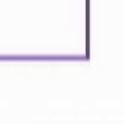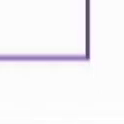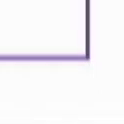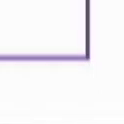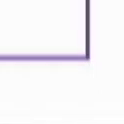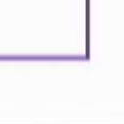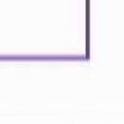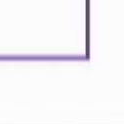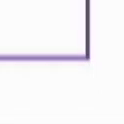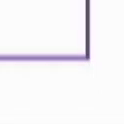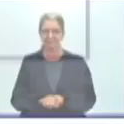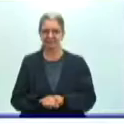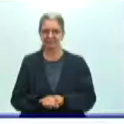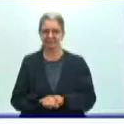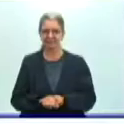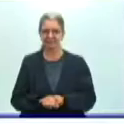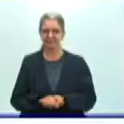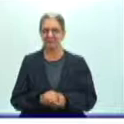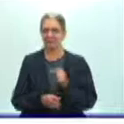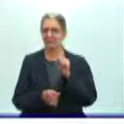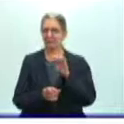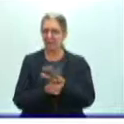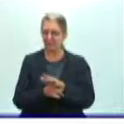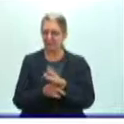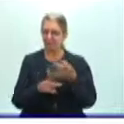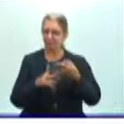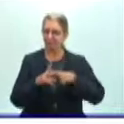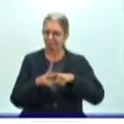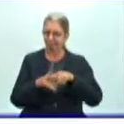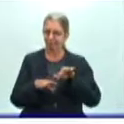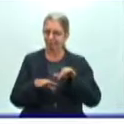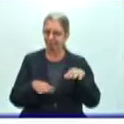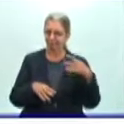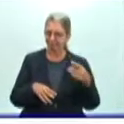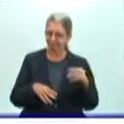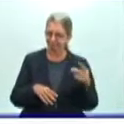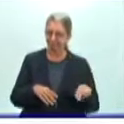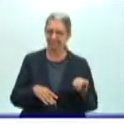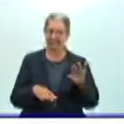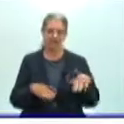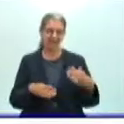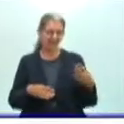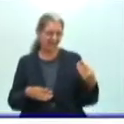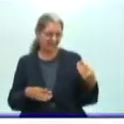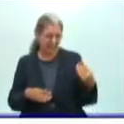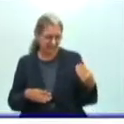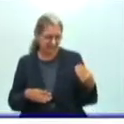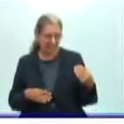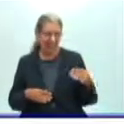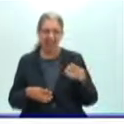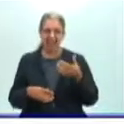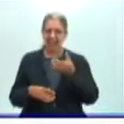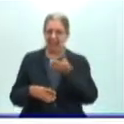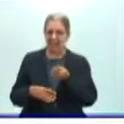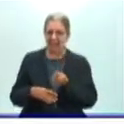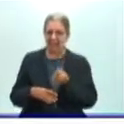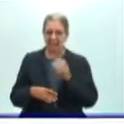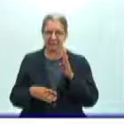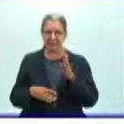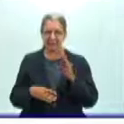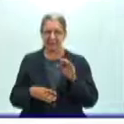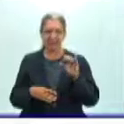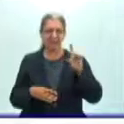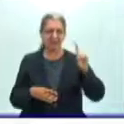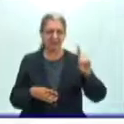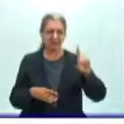Vamos a comenzar la solución del ejercicio. Nos dicen que las cuerdas AB y DC son